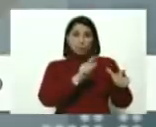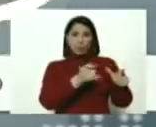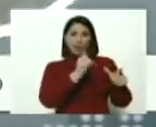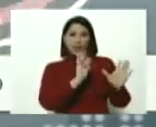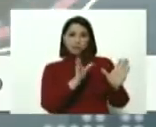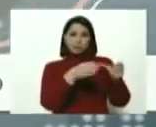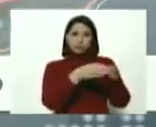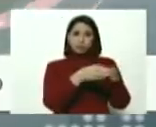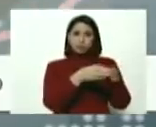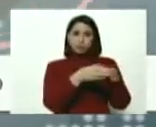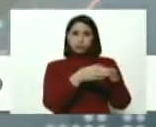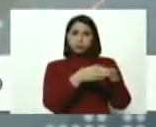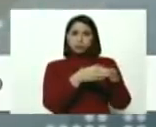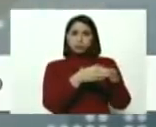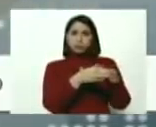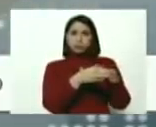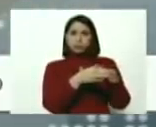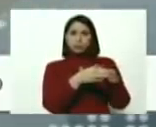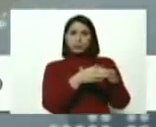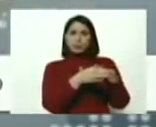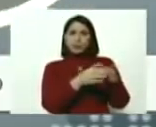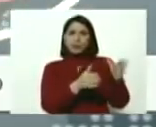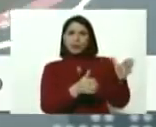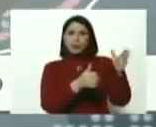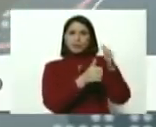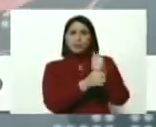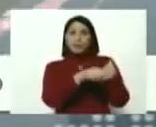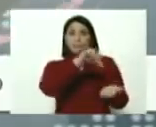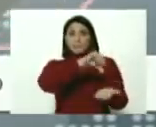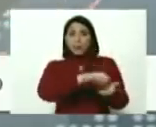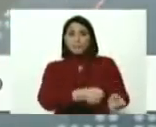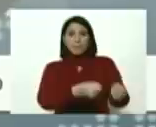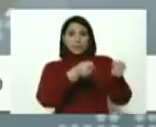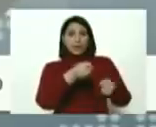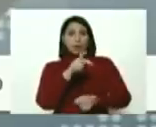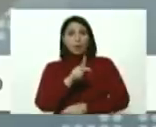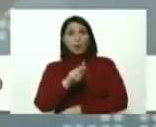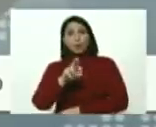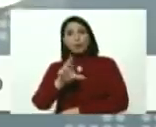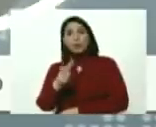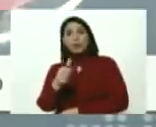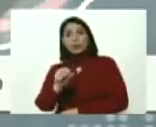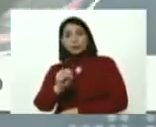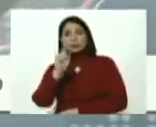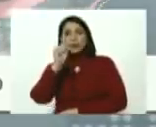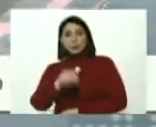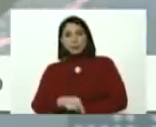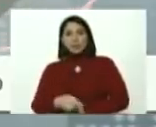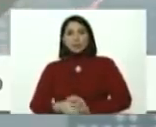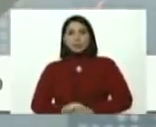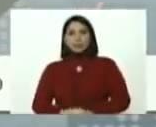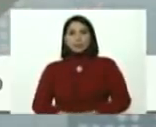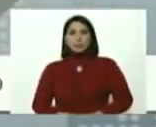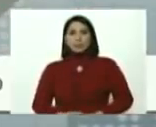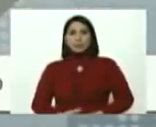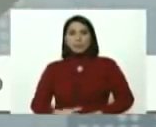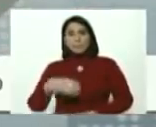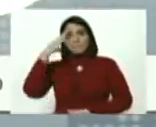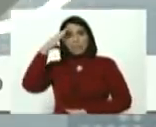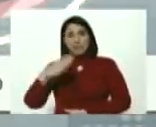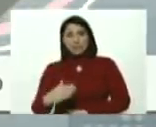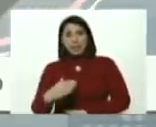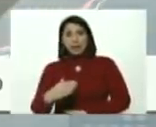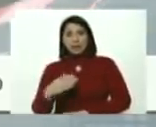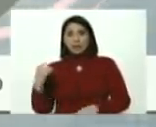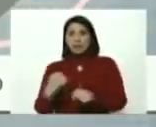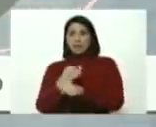casos captados del foco del mercado de las pulgas y también de militares destacados en el